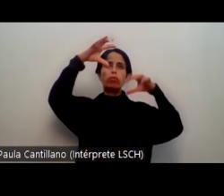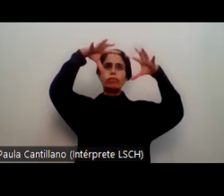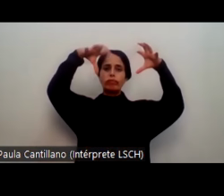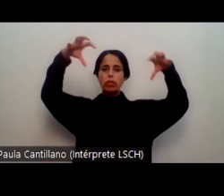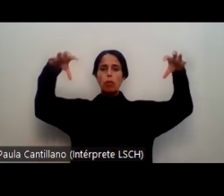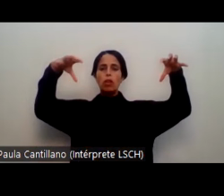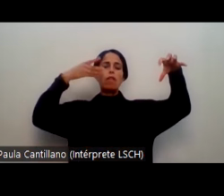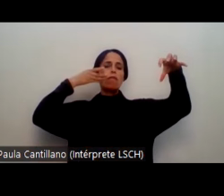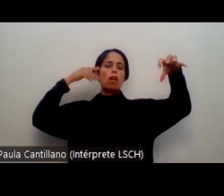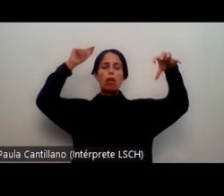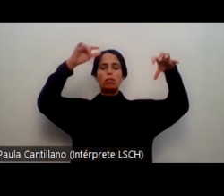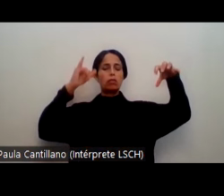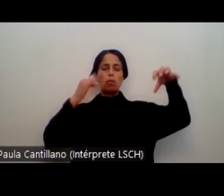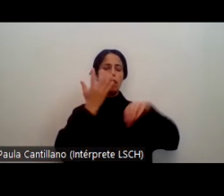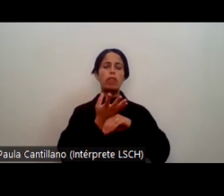Em,